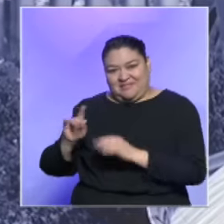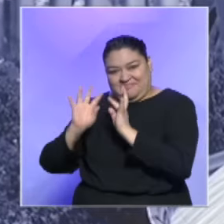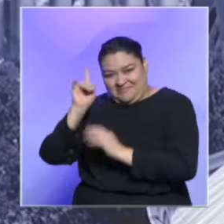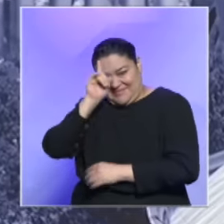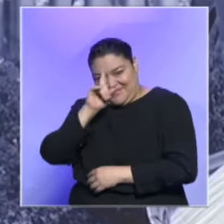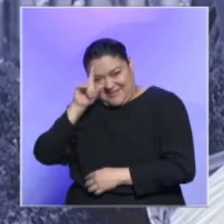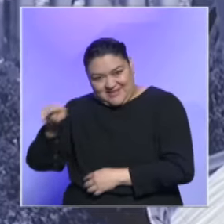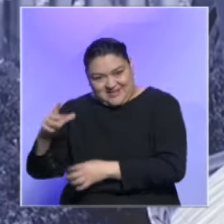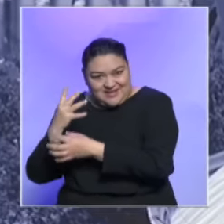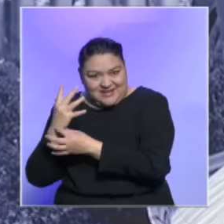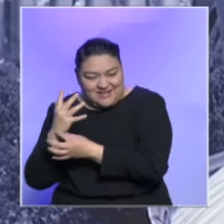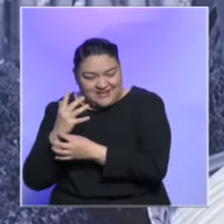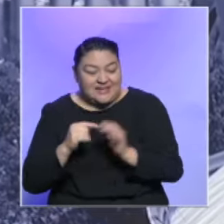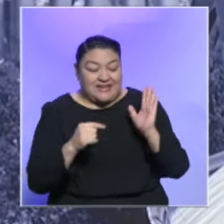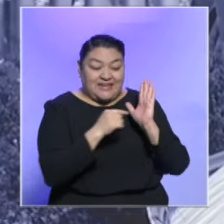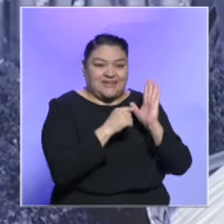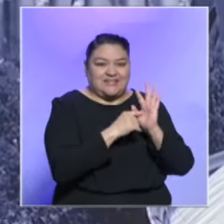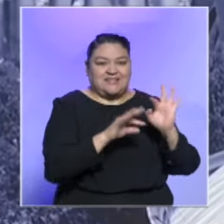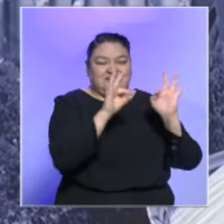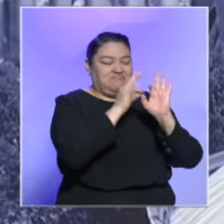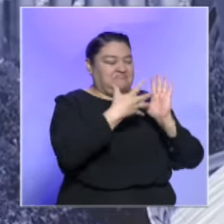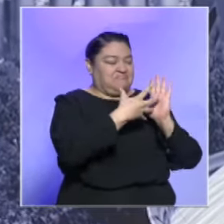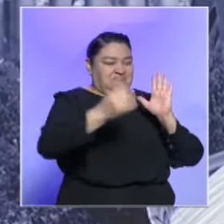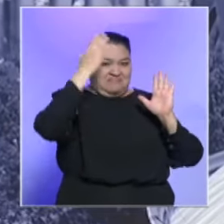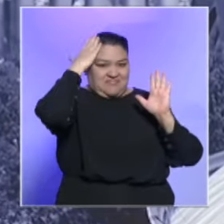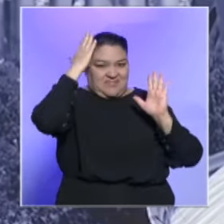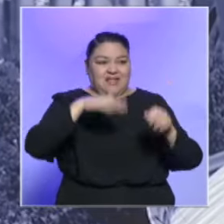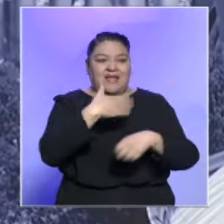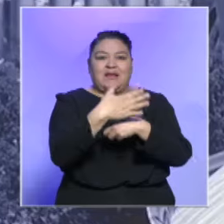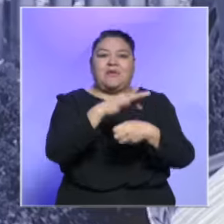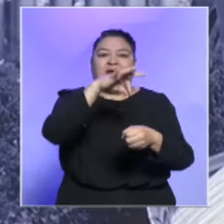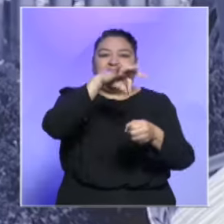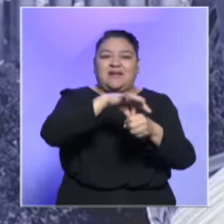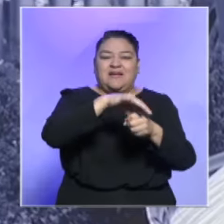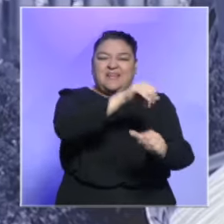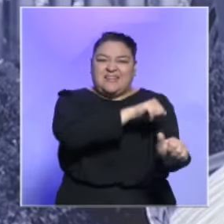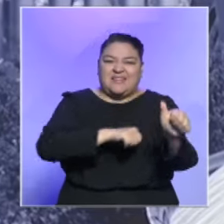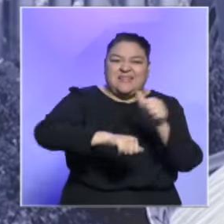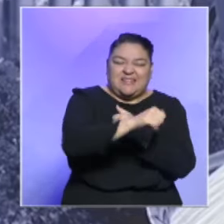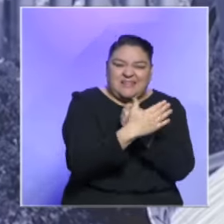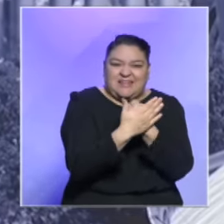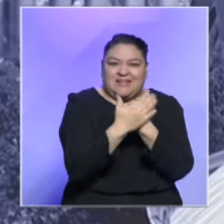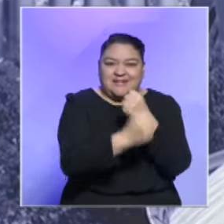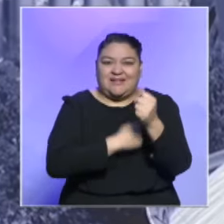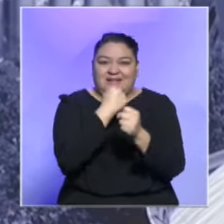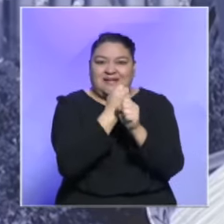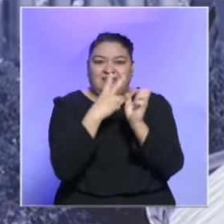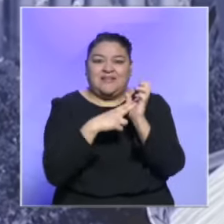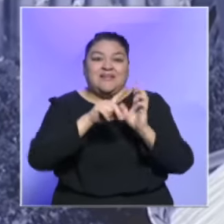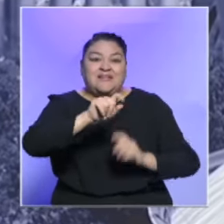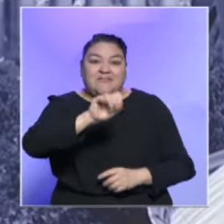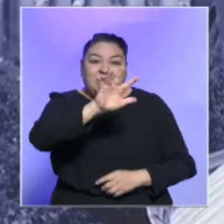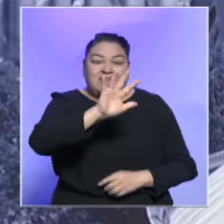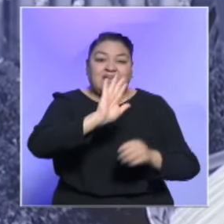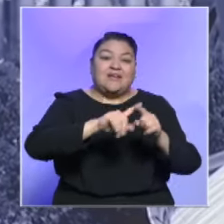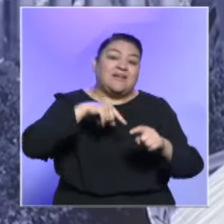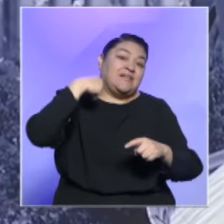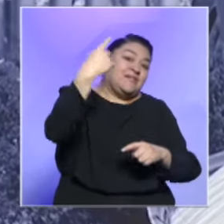es que tal vez sea el referente más cercano a la elección gigantesca que se nos avecina para el 2025 y el